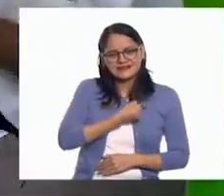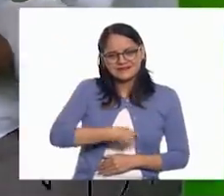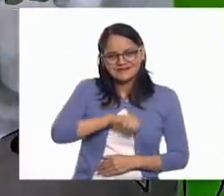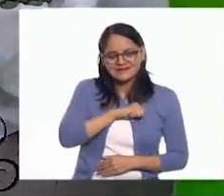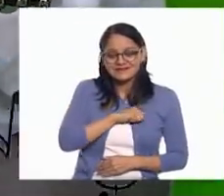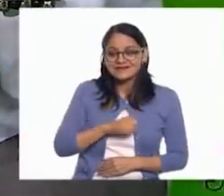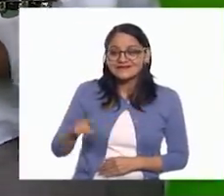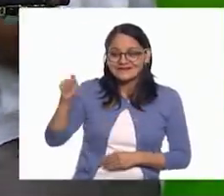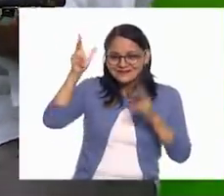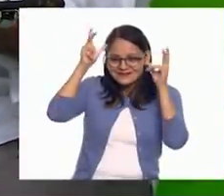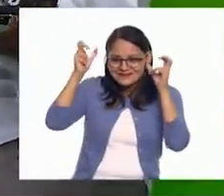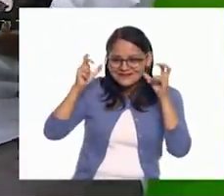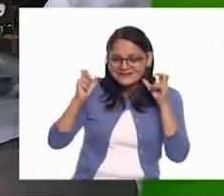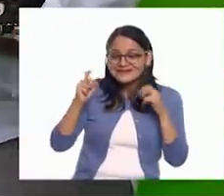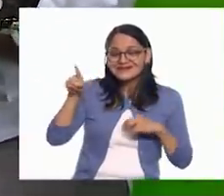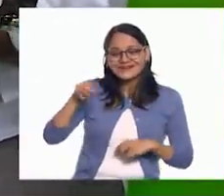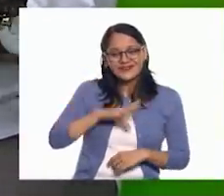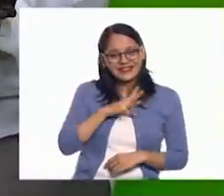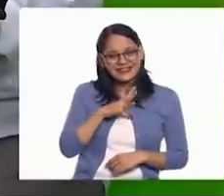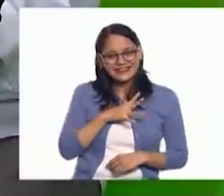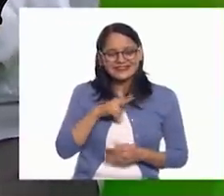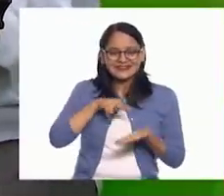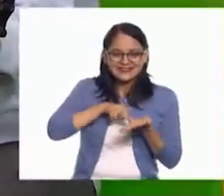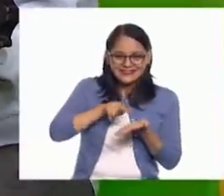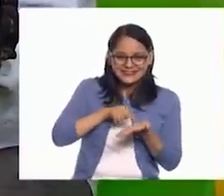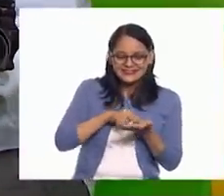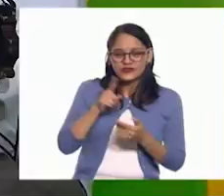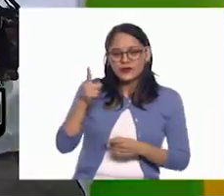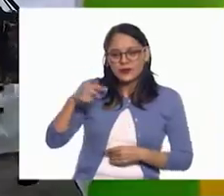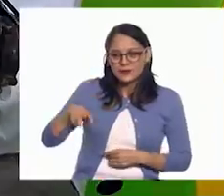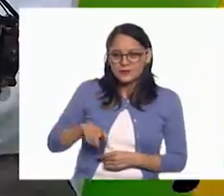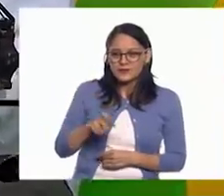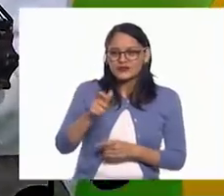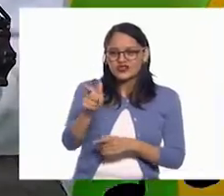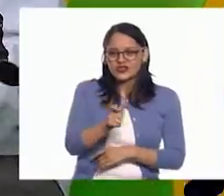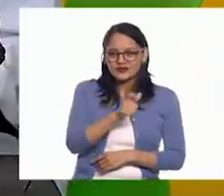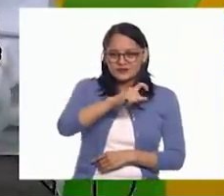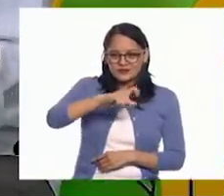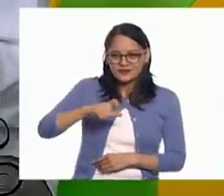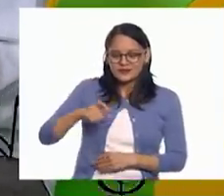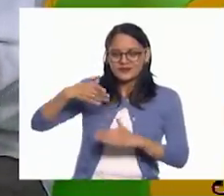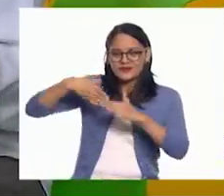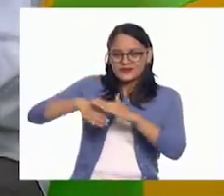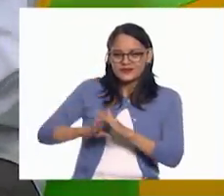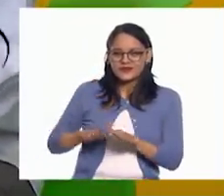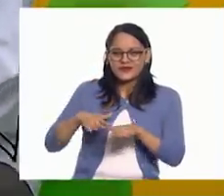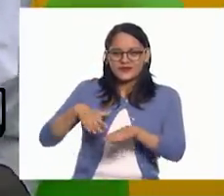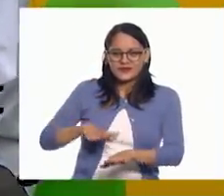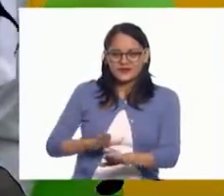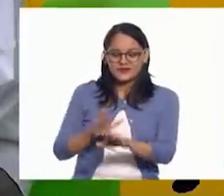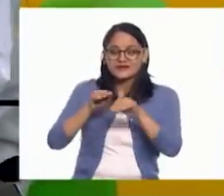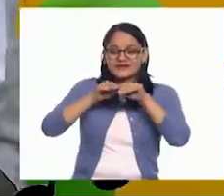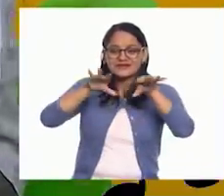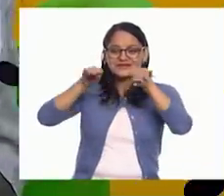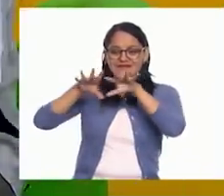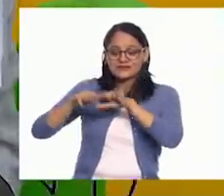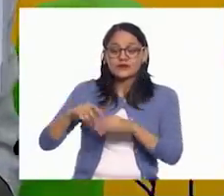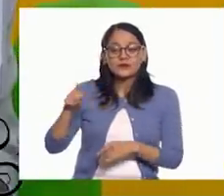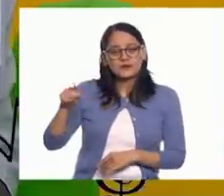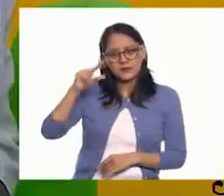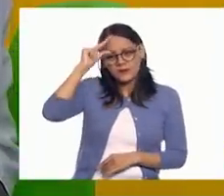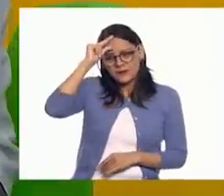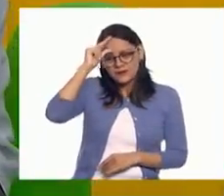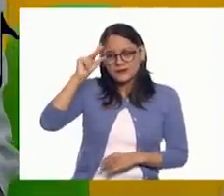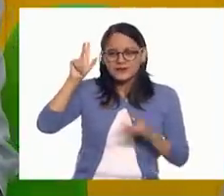ajolotito, güerito y de negro, que allá en Xochimilco tenías un canal. Ajolotito